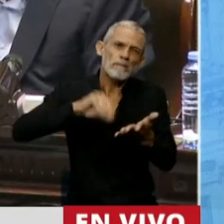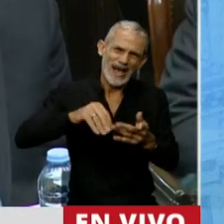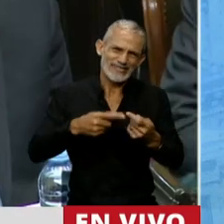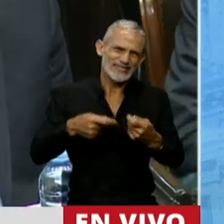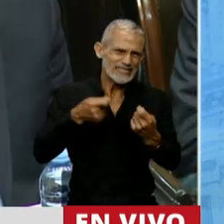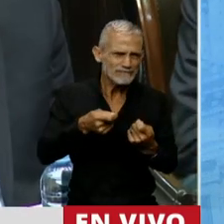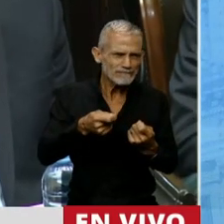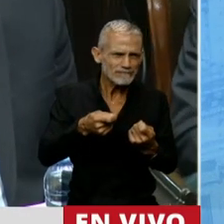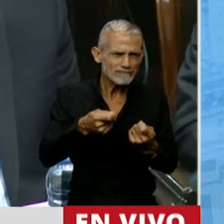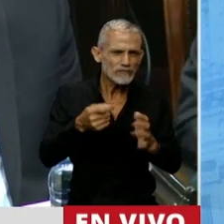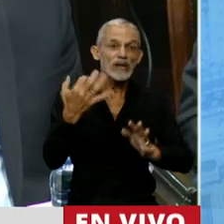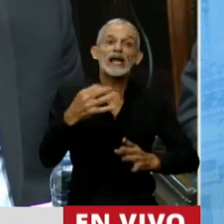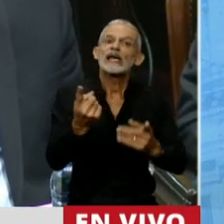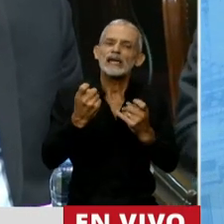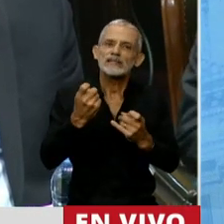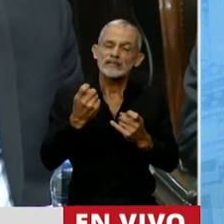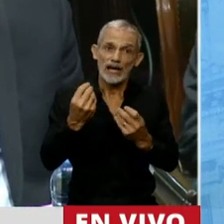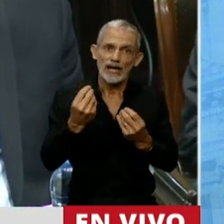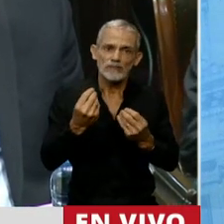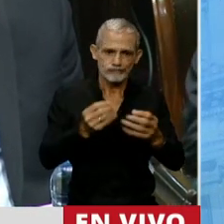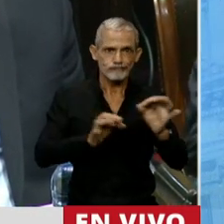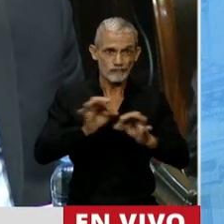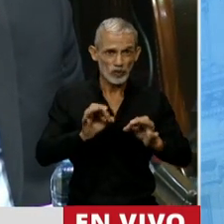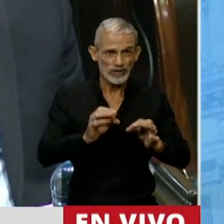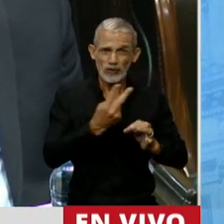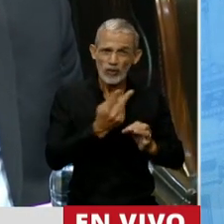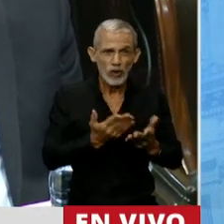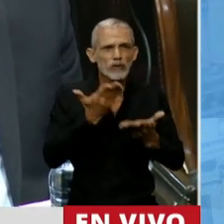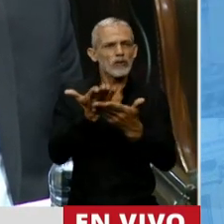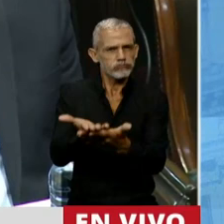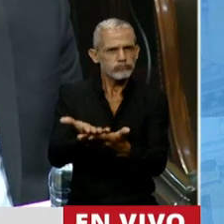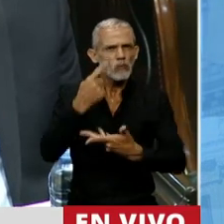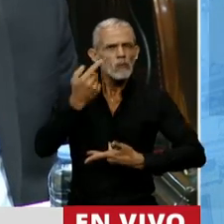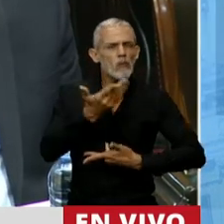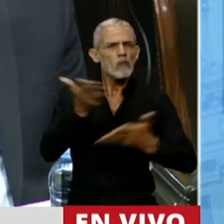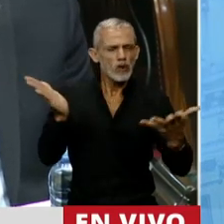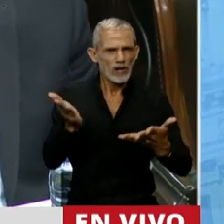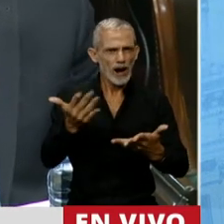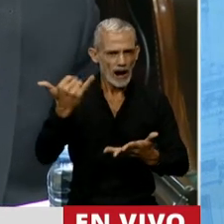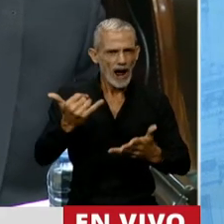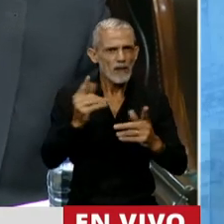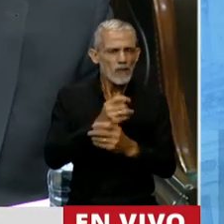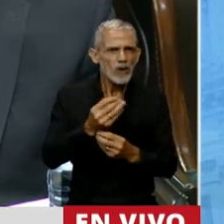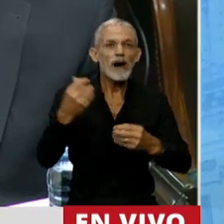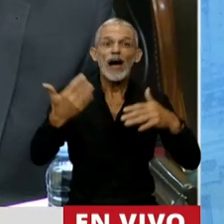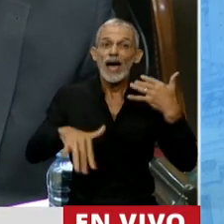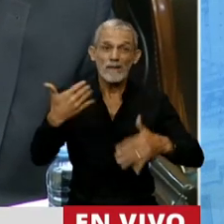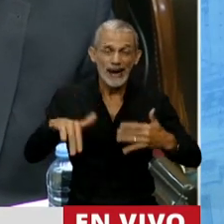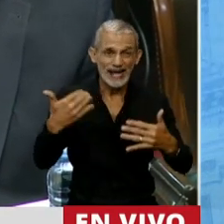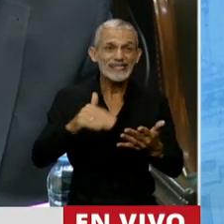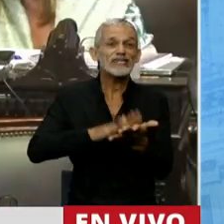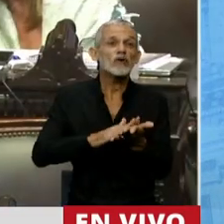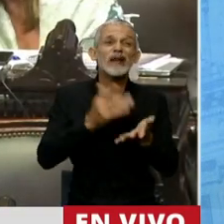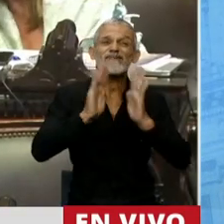la debida necesidad de dar tratamiento a poner en evidencia la emergencia sobre